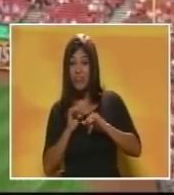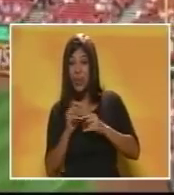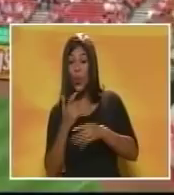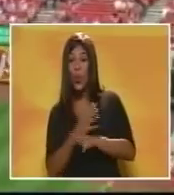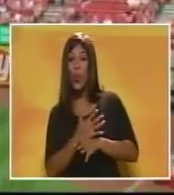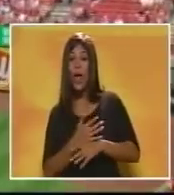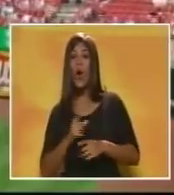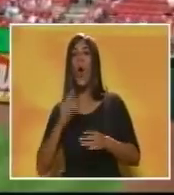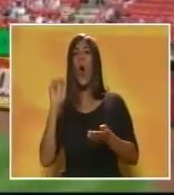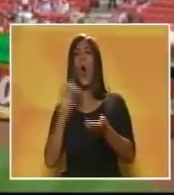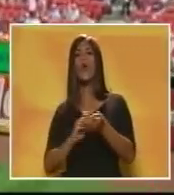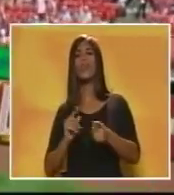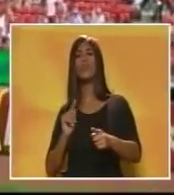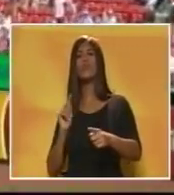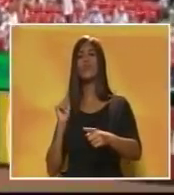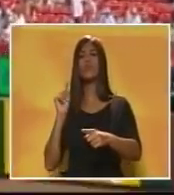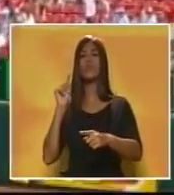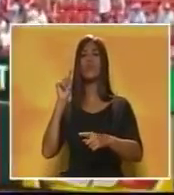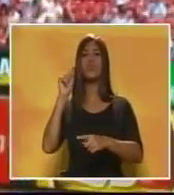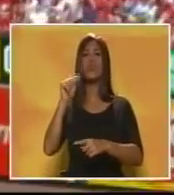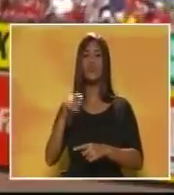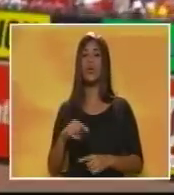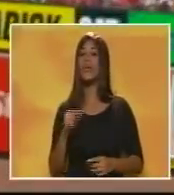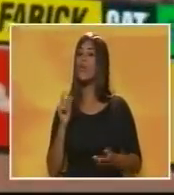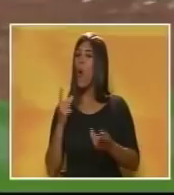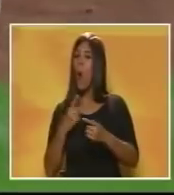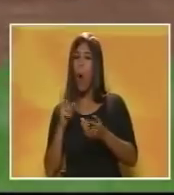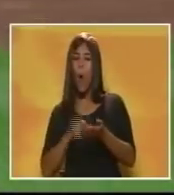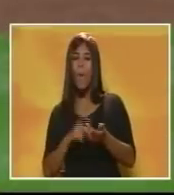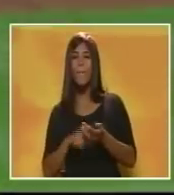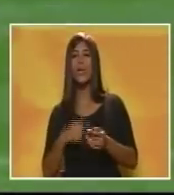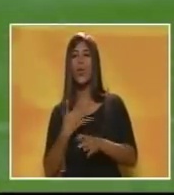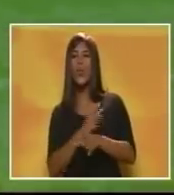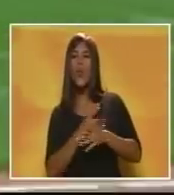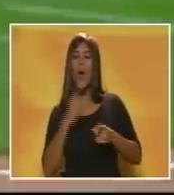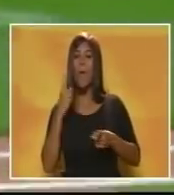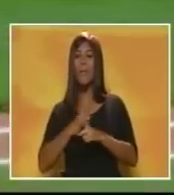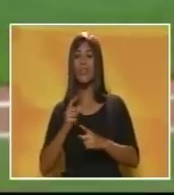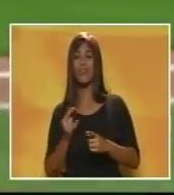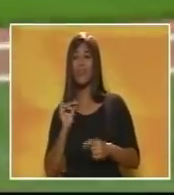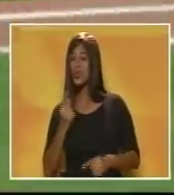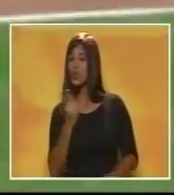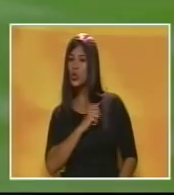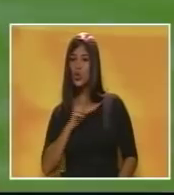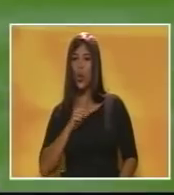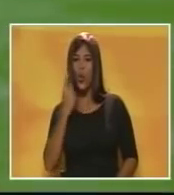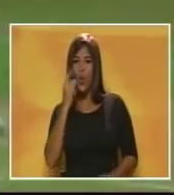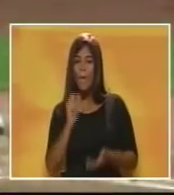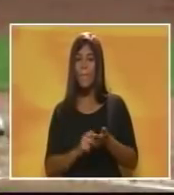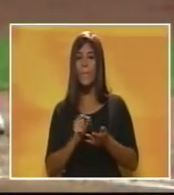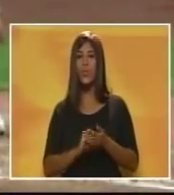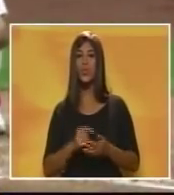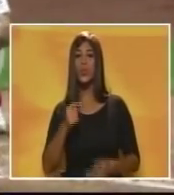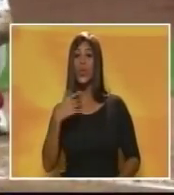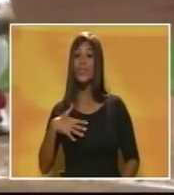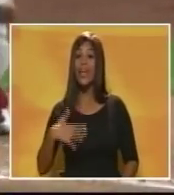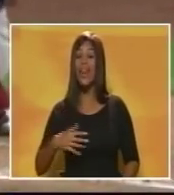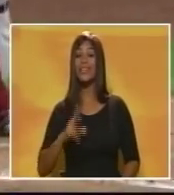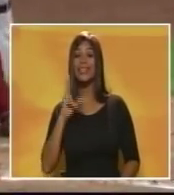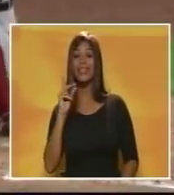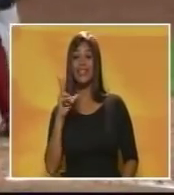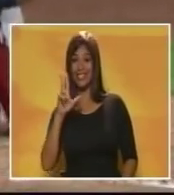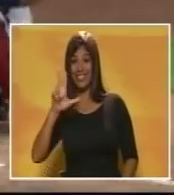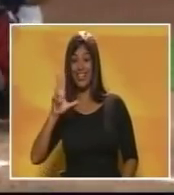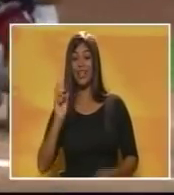nuevo César Hernández para poner cifras definitivas al compromiso con este tablazo solitario por la derecha, tercero del año para